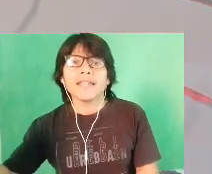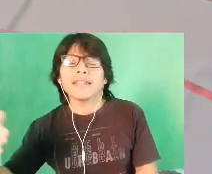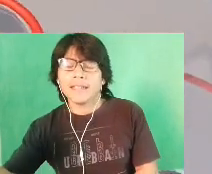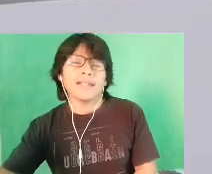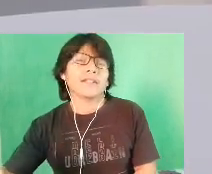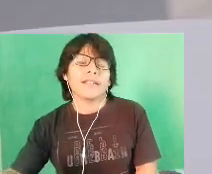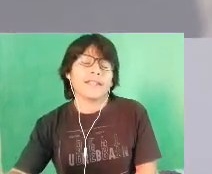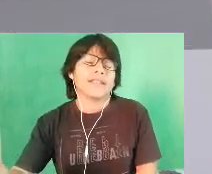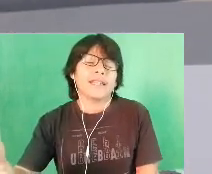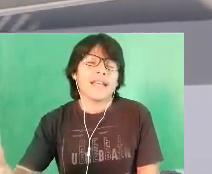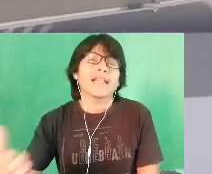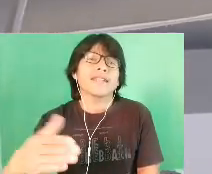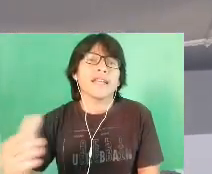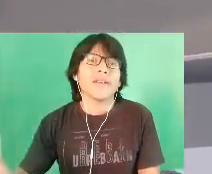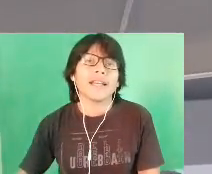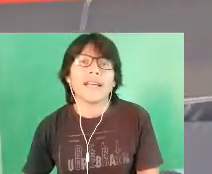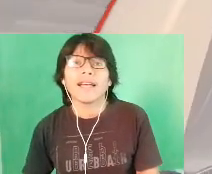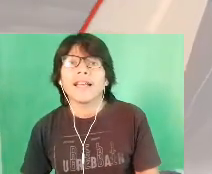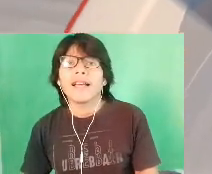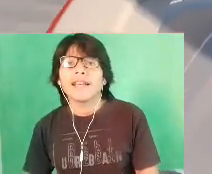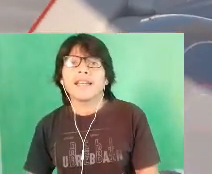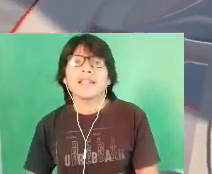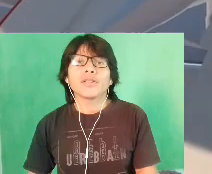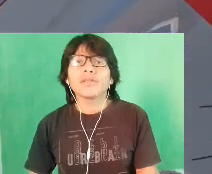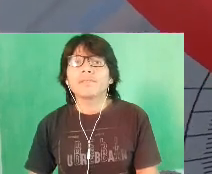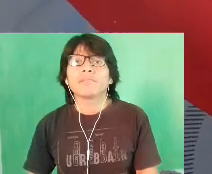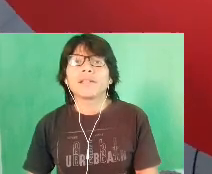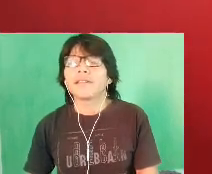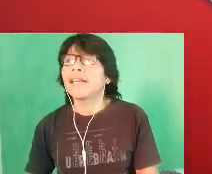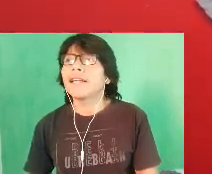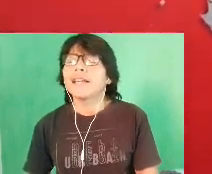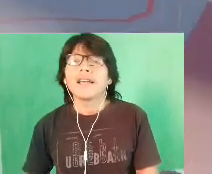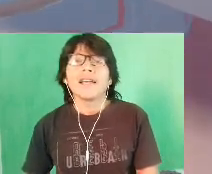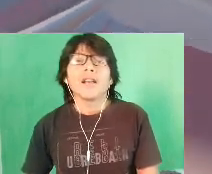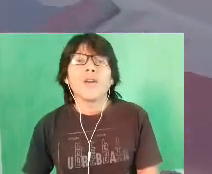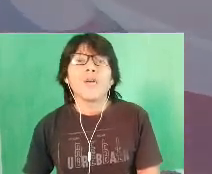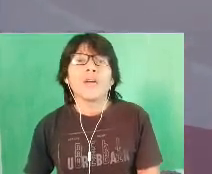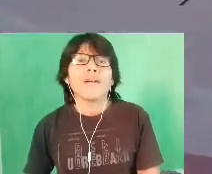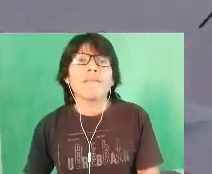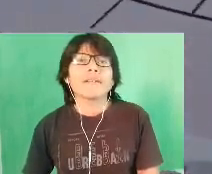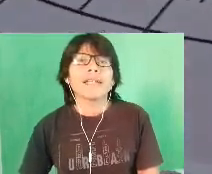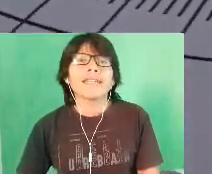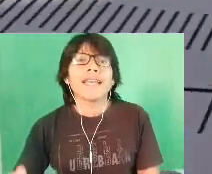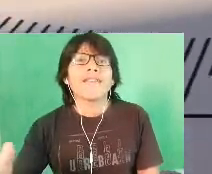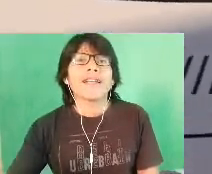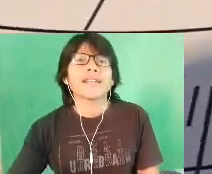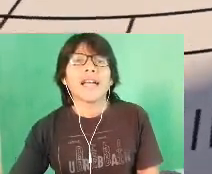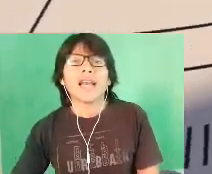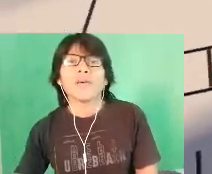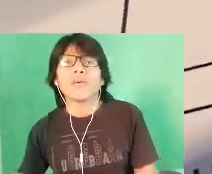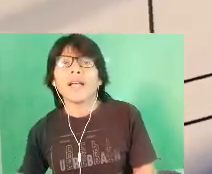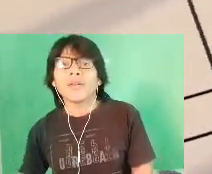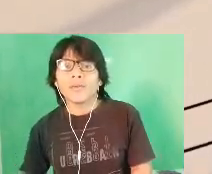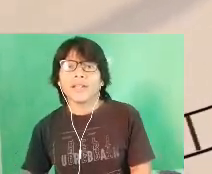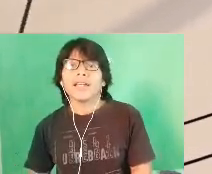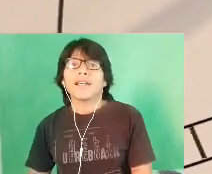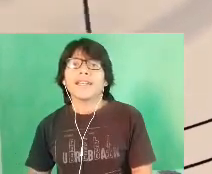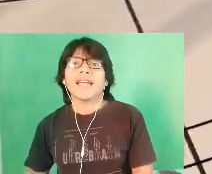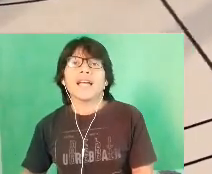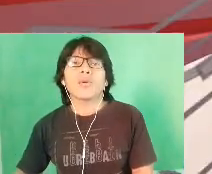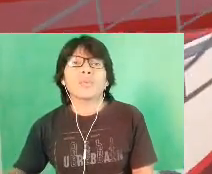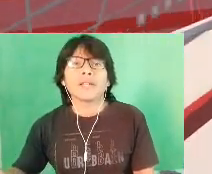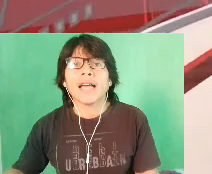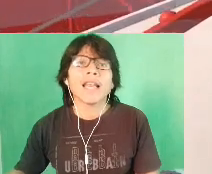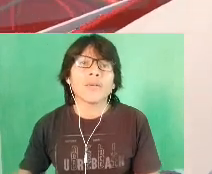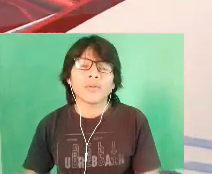meses antes de que venga la elección presidencial, lo que va a pasar es que le van a sacar una nota